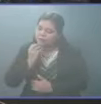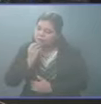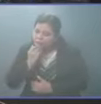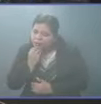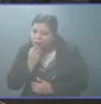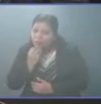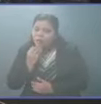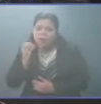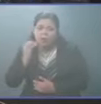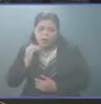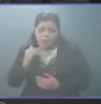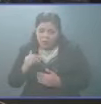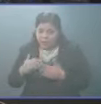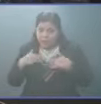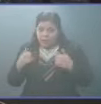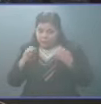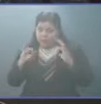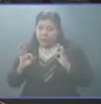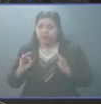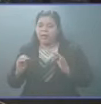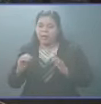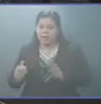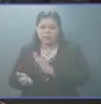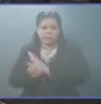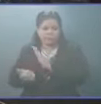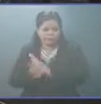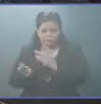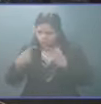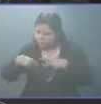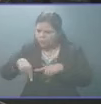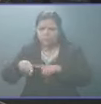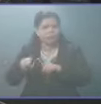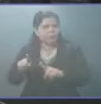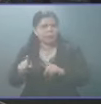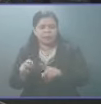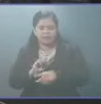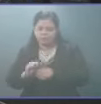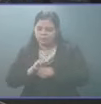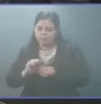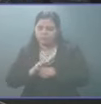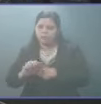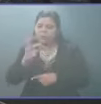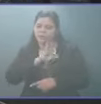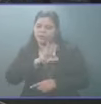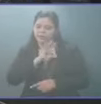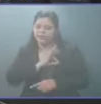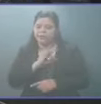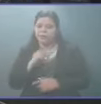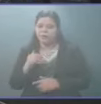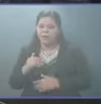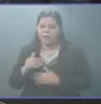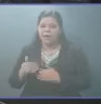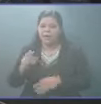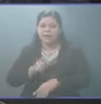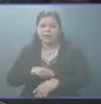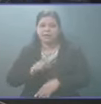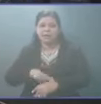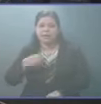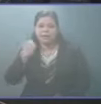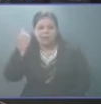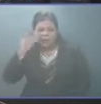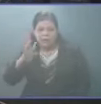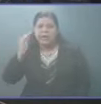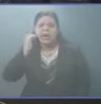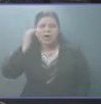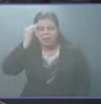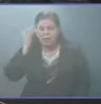saludable consiste en desarrollar y mantener las habilidades funcionales que permitan el bienestar en la vejez. No es que la persona vaya a